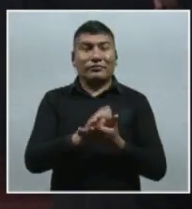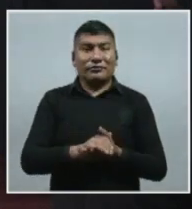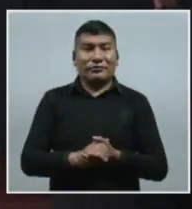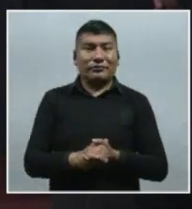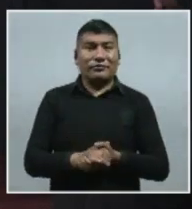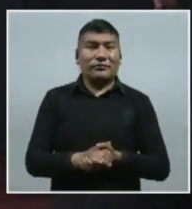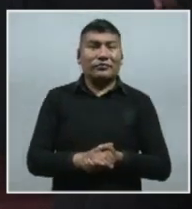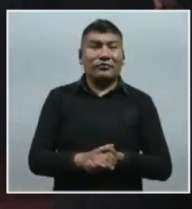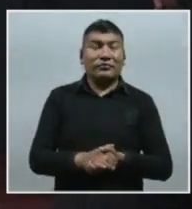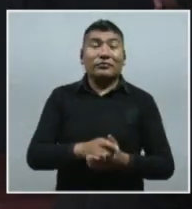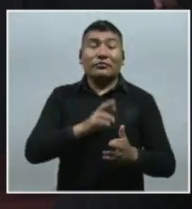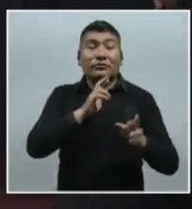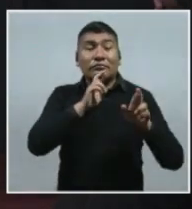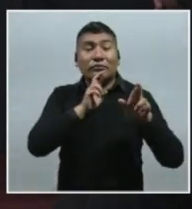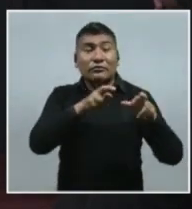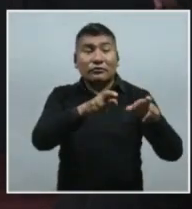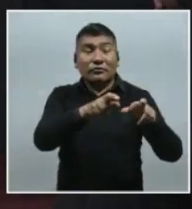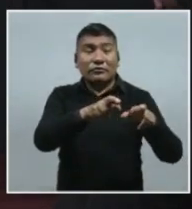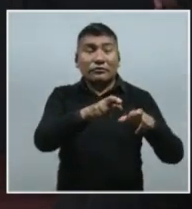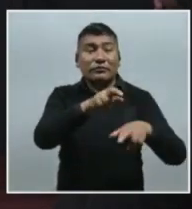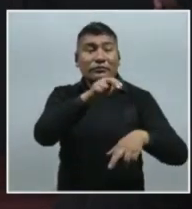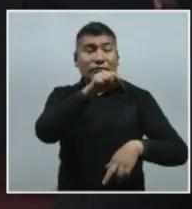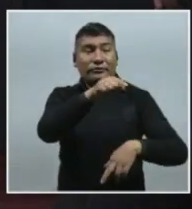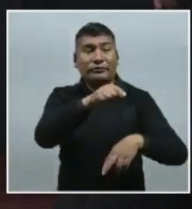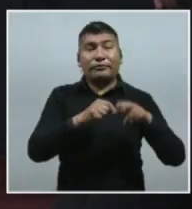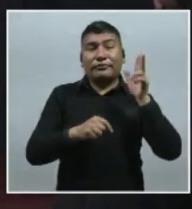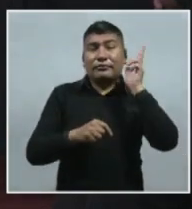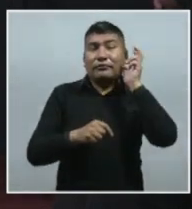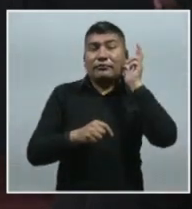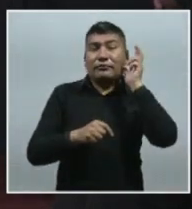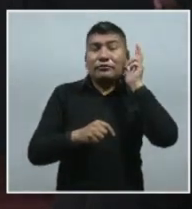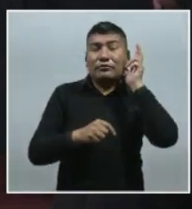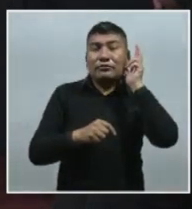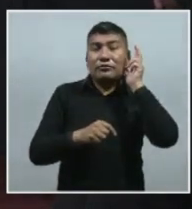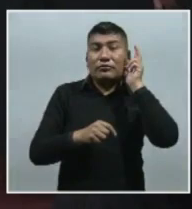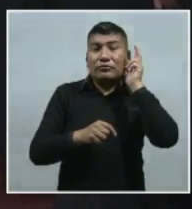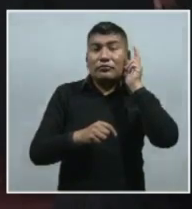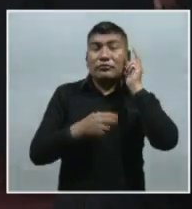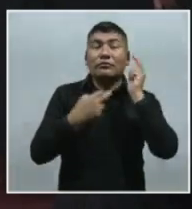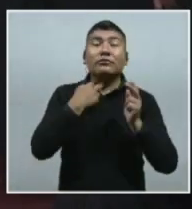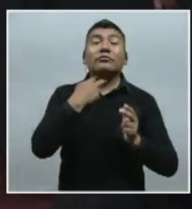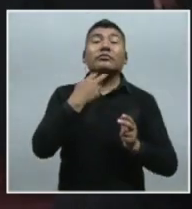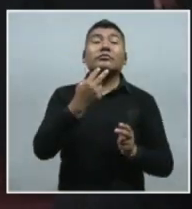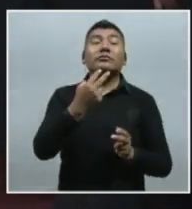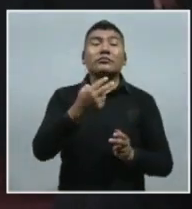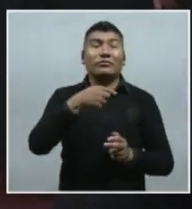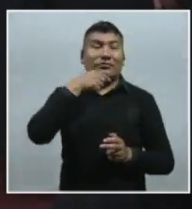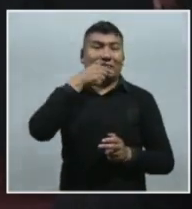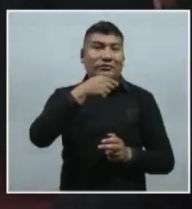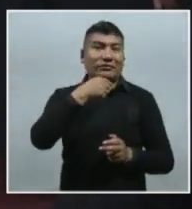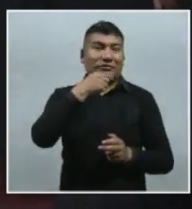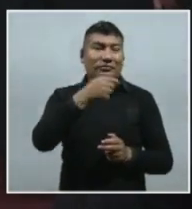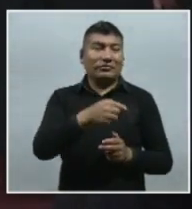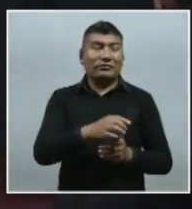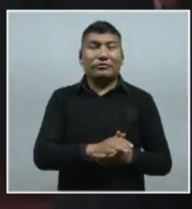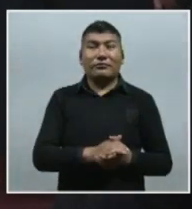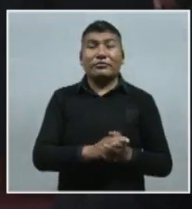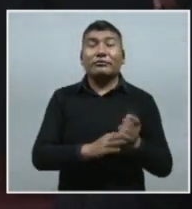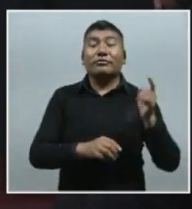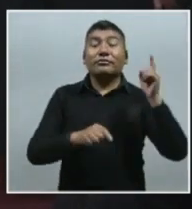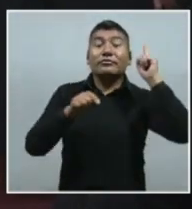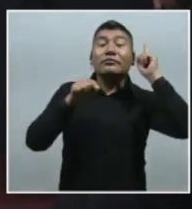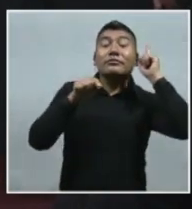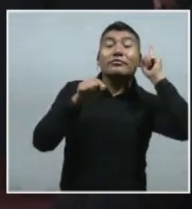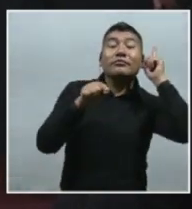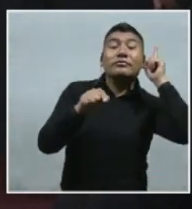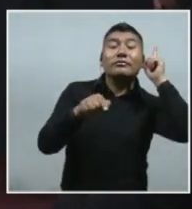en el Jordán Se escuchó la voz del padre que decía Este es mi hijo